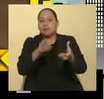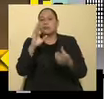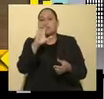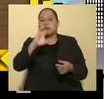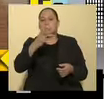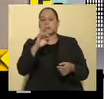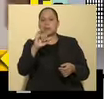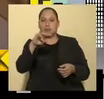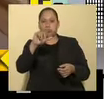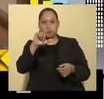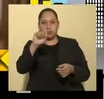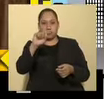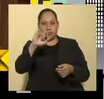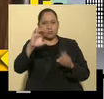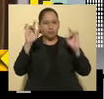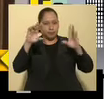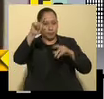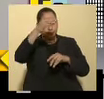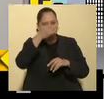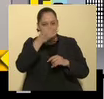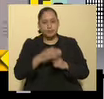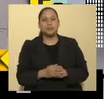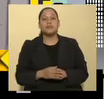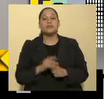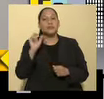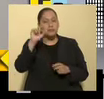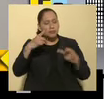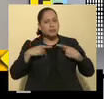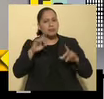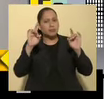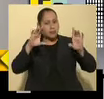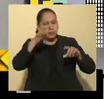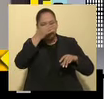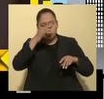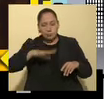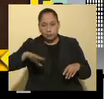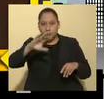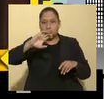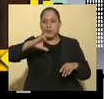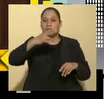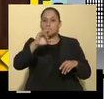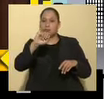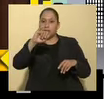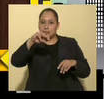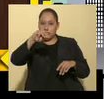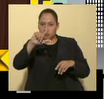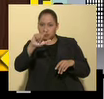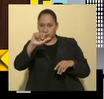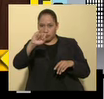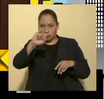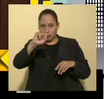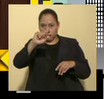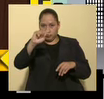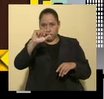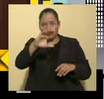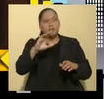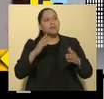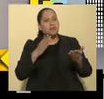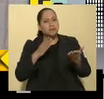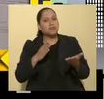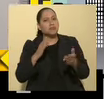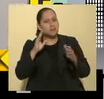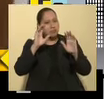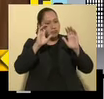Y entonces esas escuelas, por ejemplo en Chimalistac, la gente de Chimalistac iba ahí, tenía acceso a